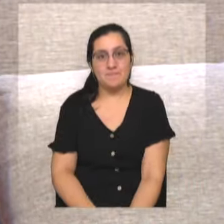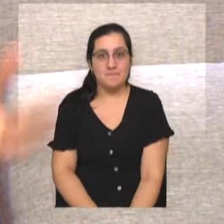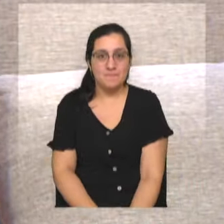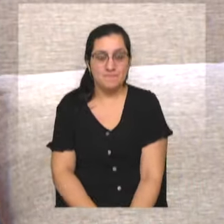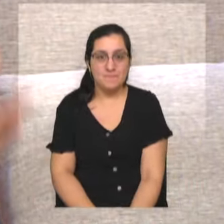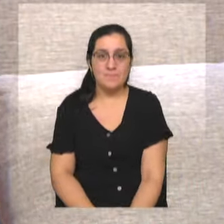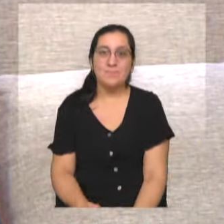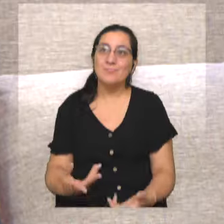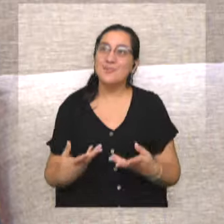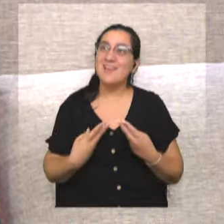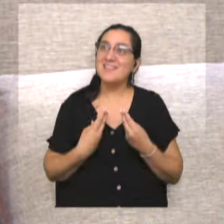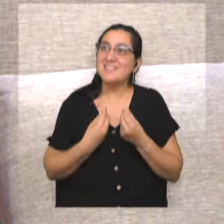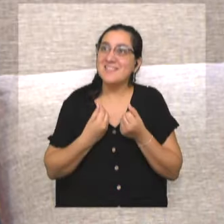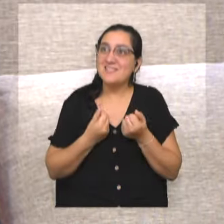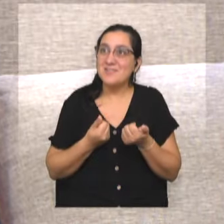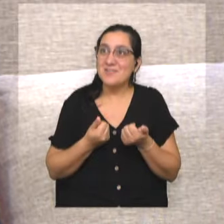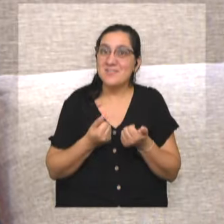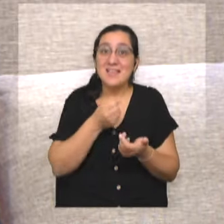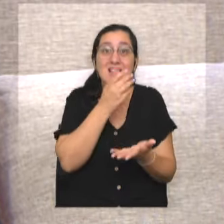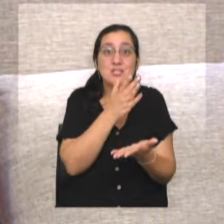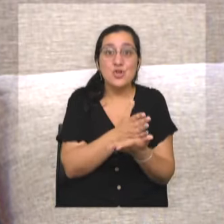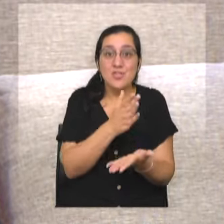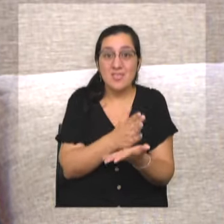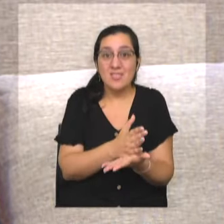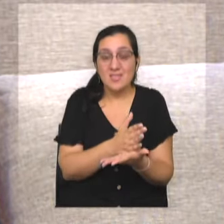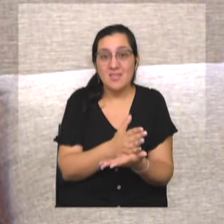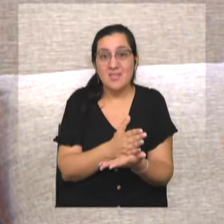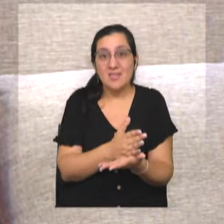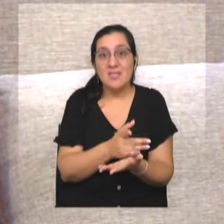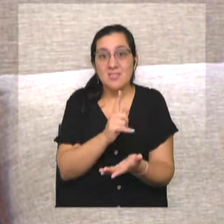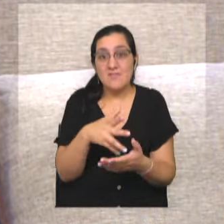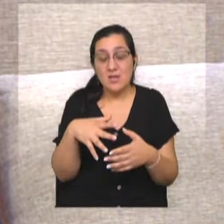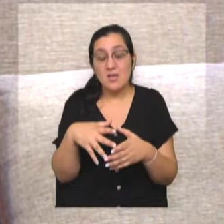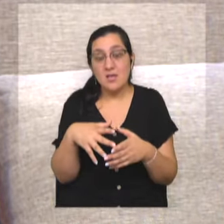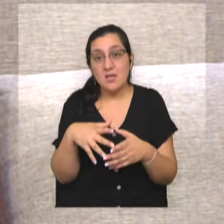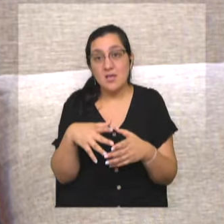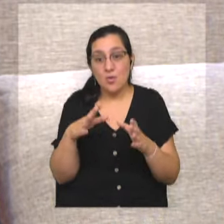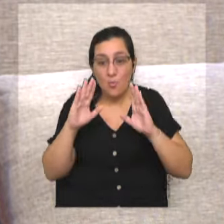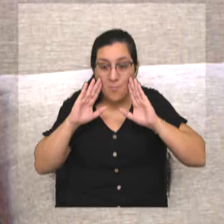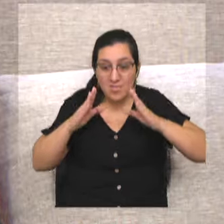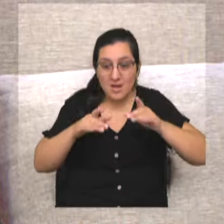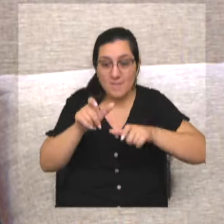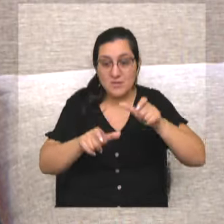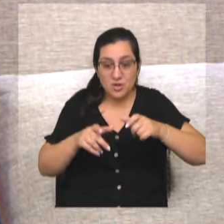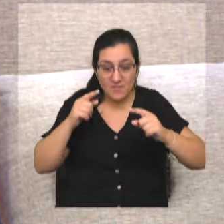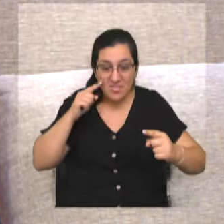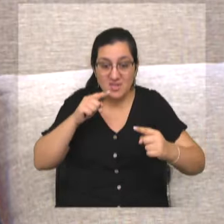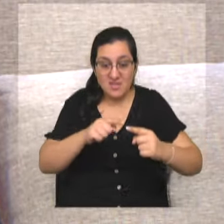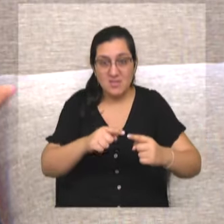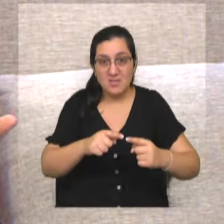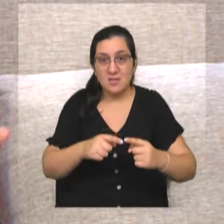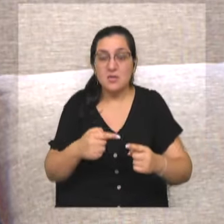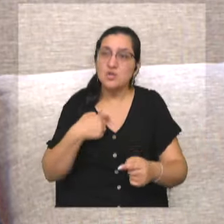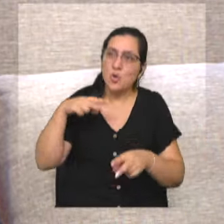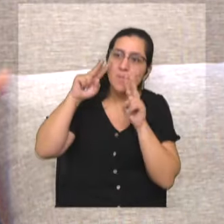Y uno tiene esa sensación a veces de que la solidaridad tiene que comprender a las personas a las que está dirigida. Porque